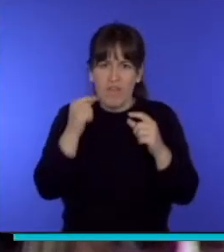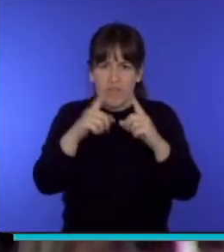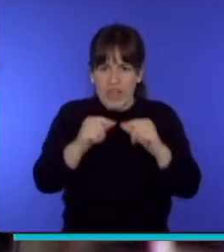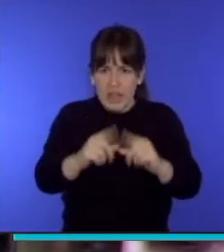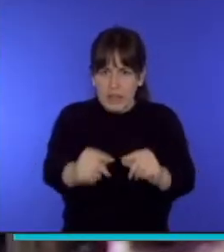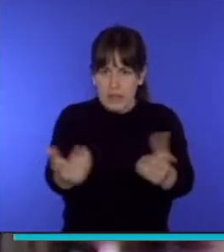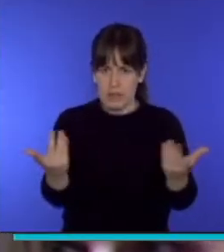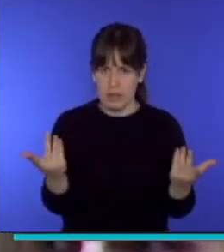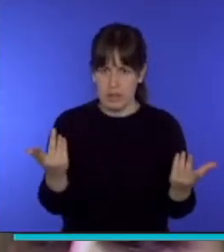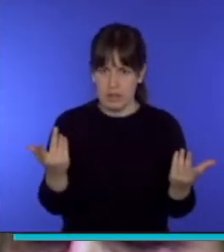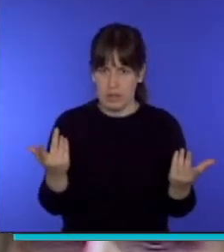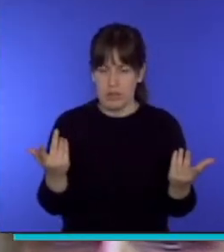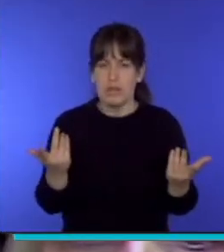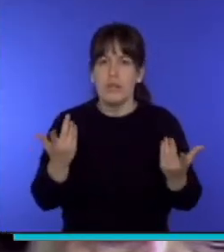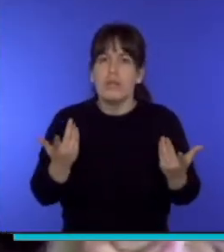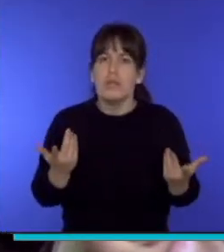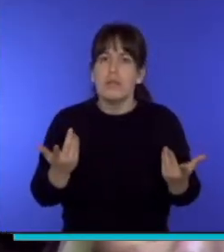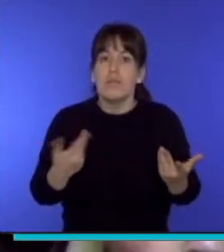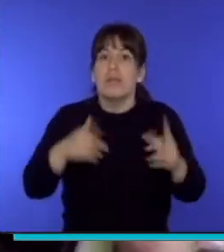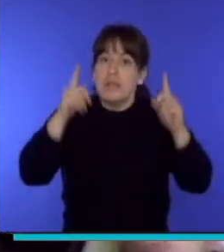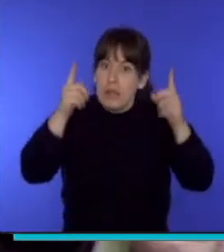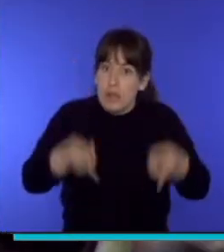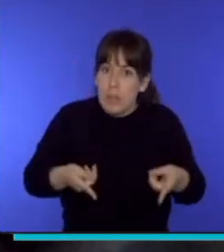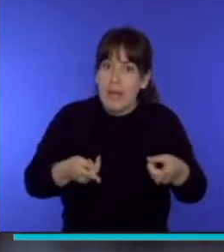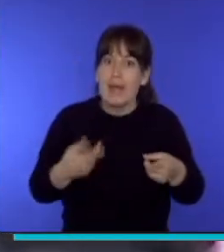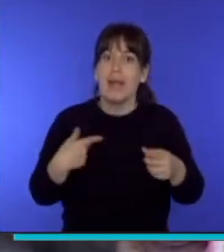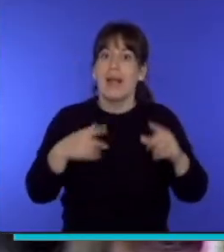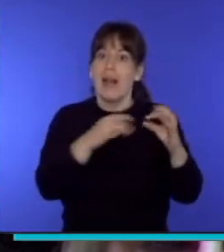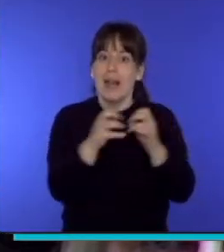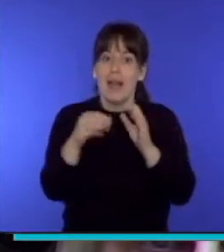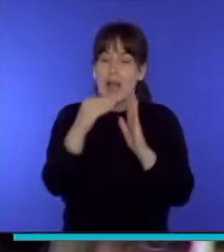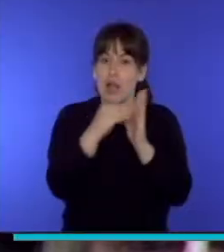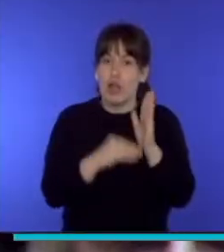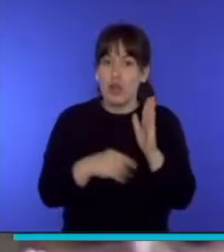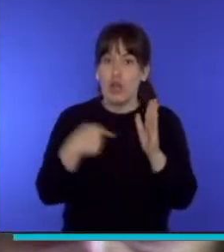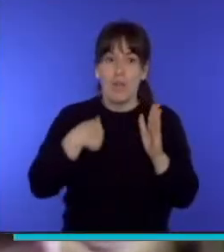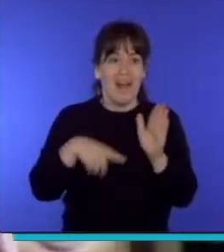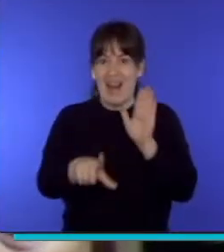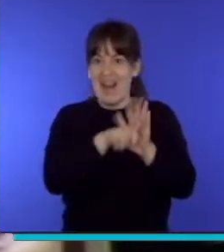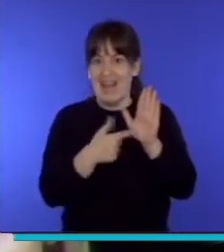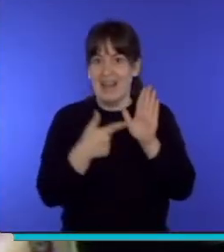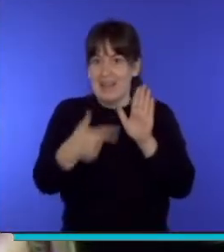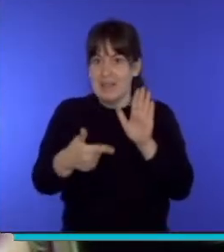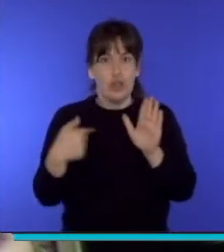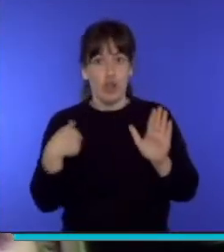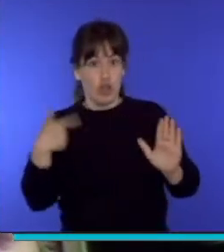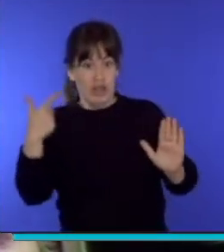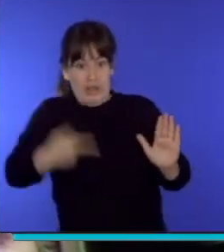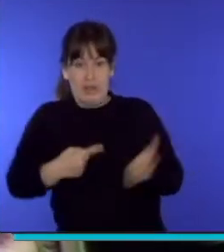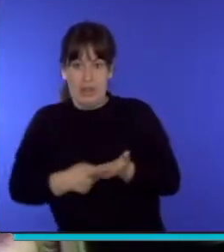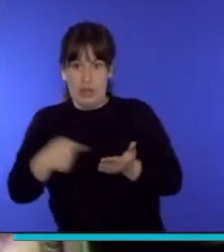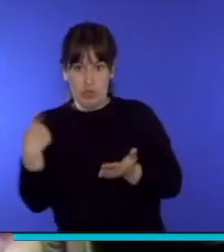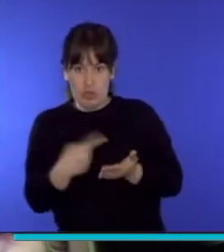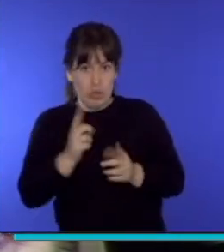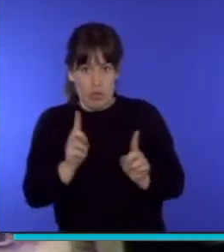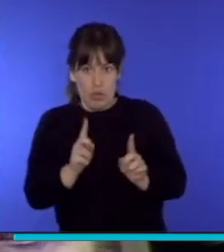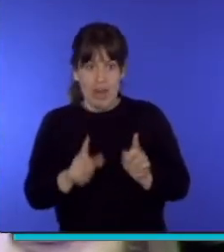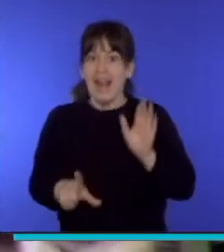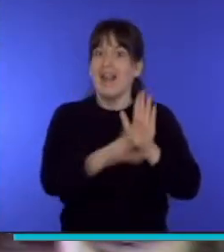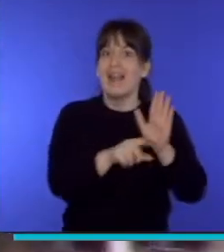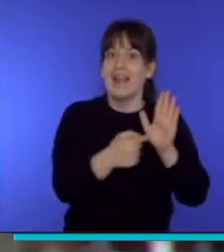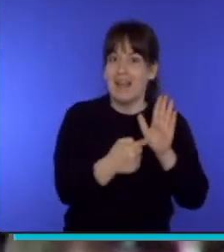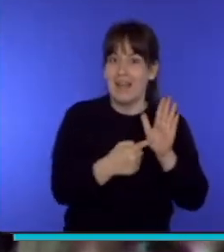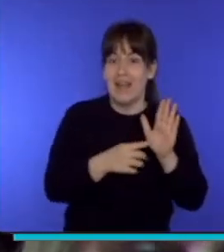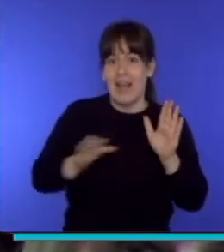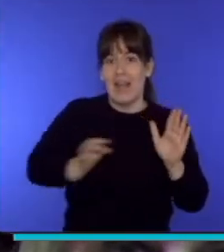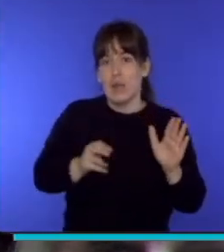Yo no entiendo el cronograma, porque además el cronograma que está vigente es el de la ley, no el que dijimos nosotros. Es de una ley